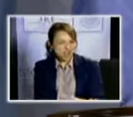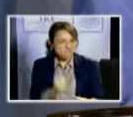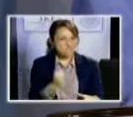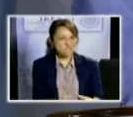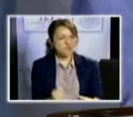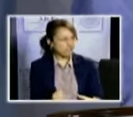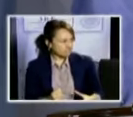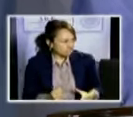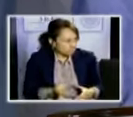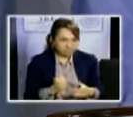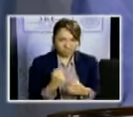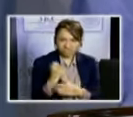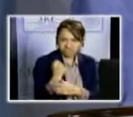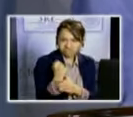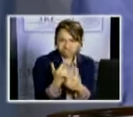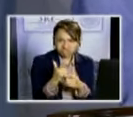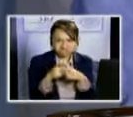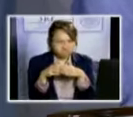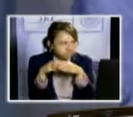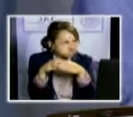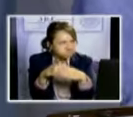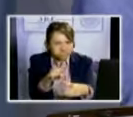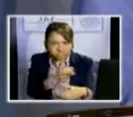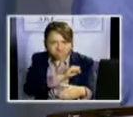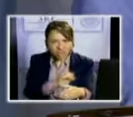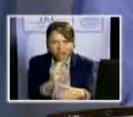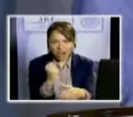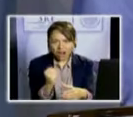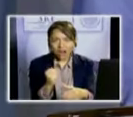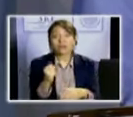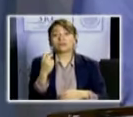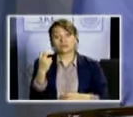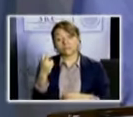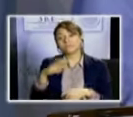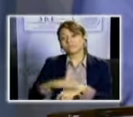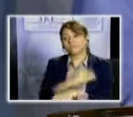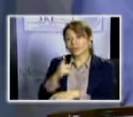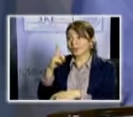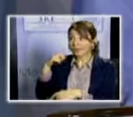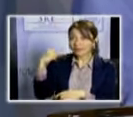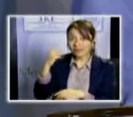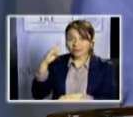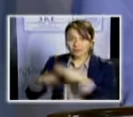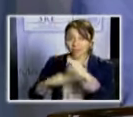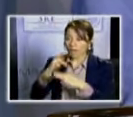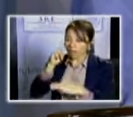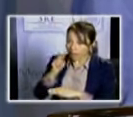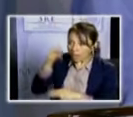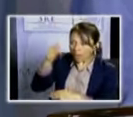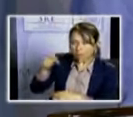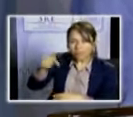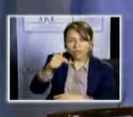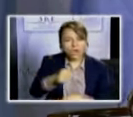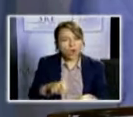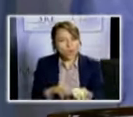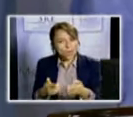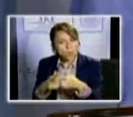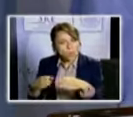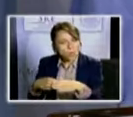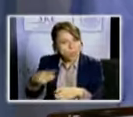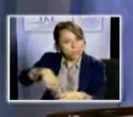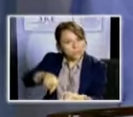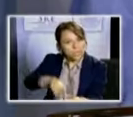este cuestionamiento de cómo se están financiando estas organizaciones, su capacidad bélica, ¿sí? Y mucho está empezando otra